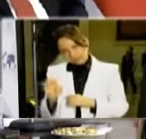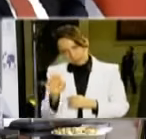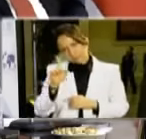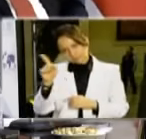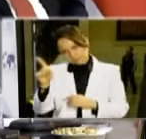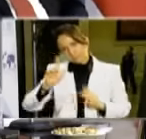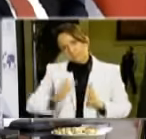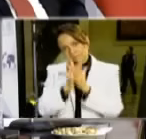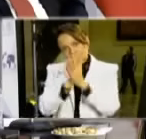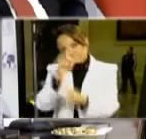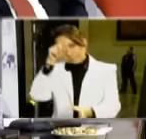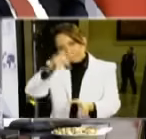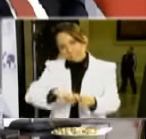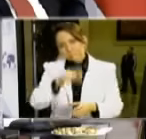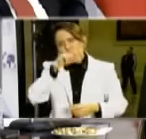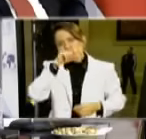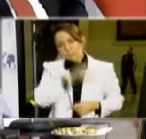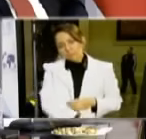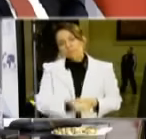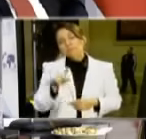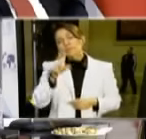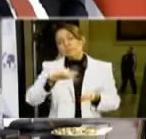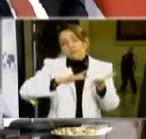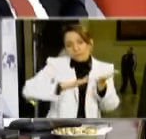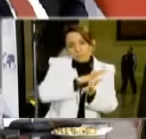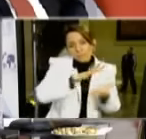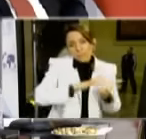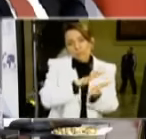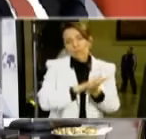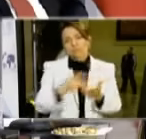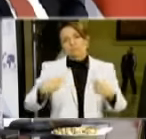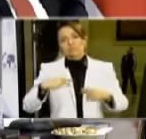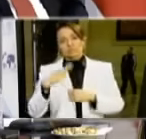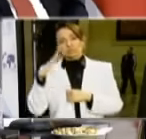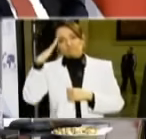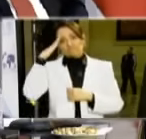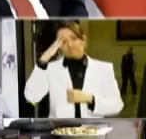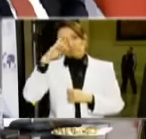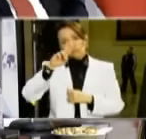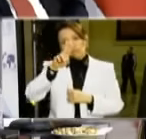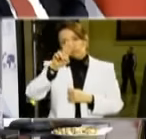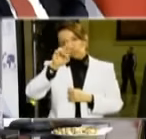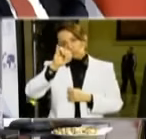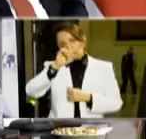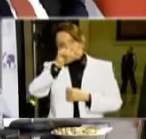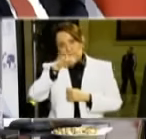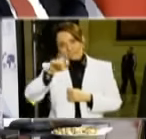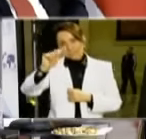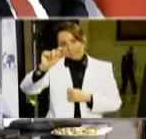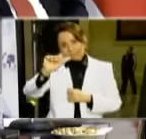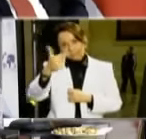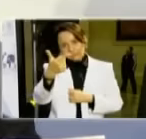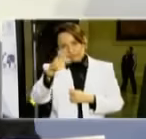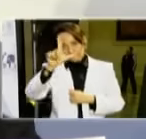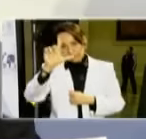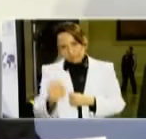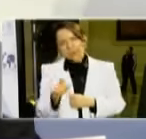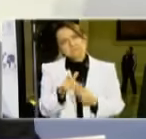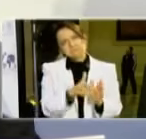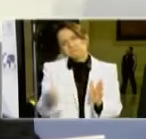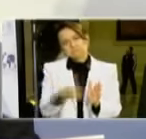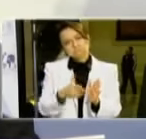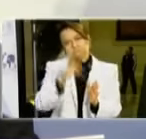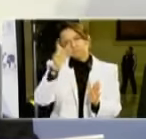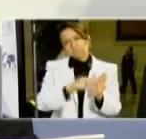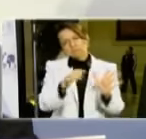administración del mandatario Eduardo Frei Ruiz Tagle. Esto fue de 1994